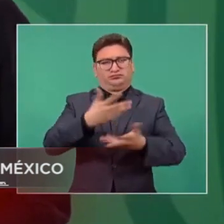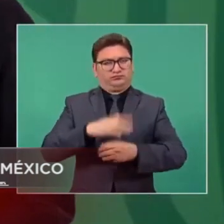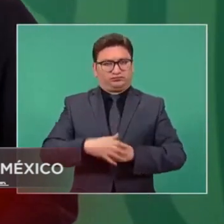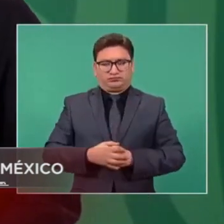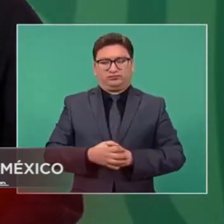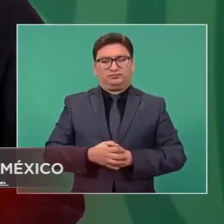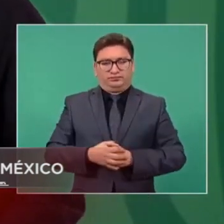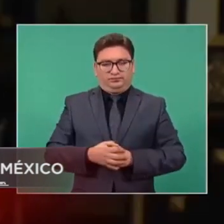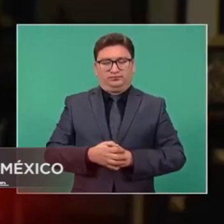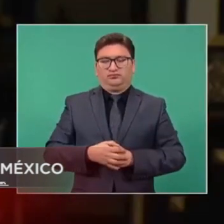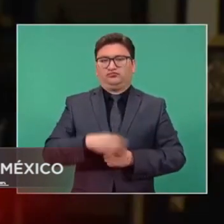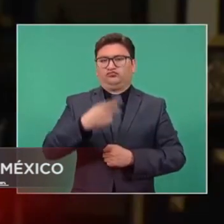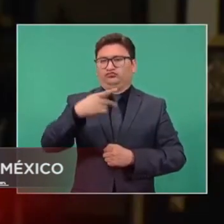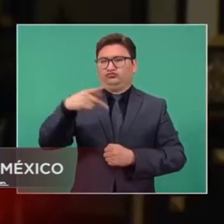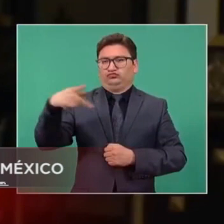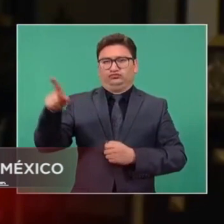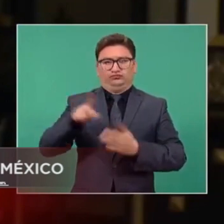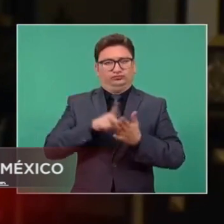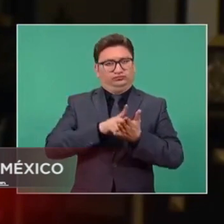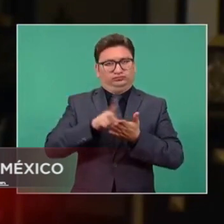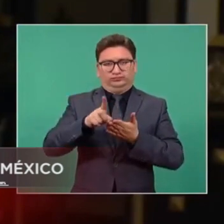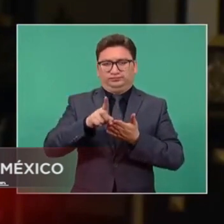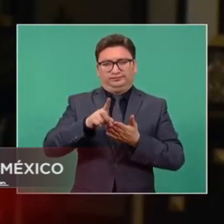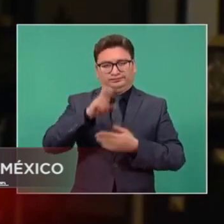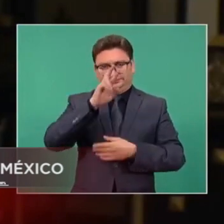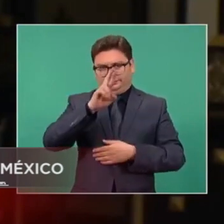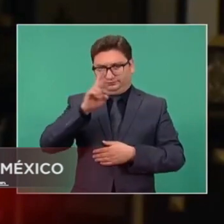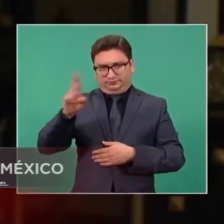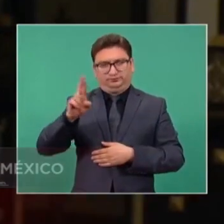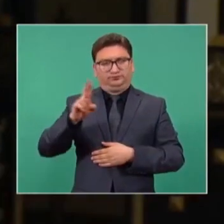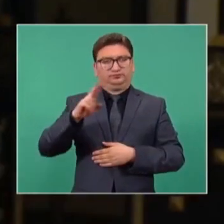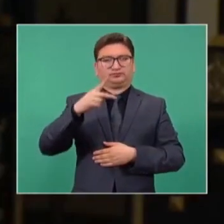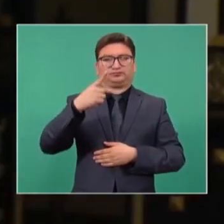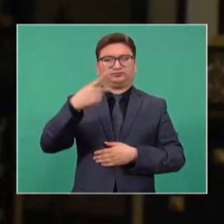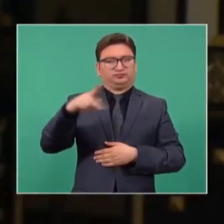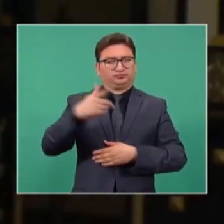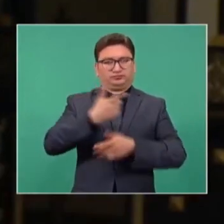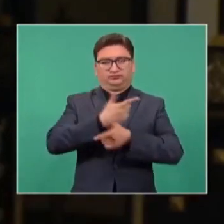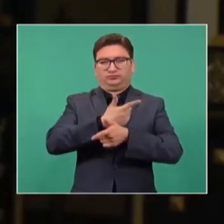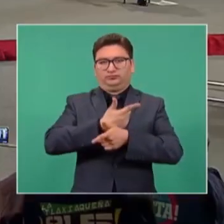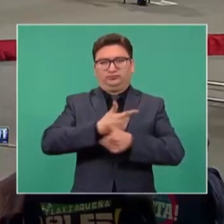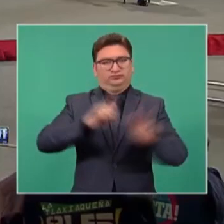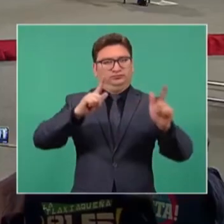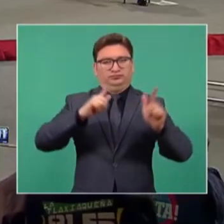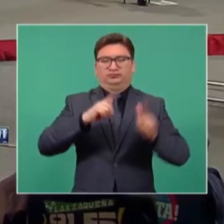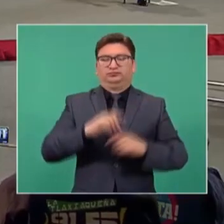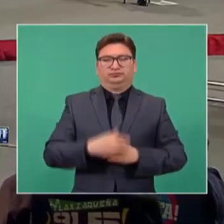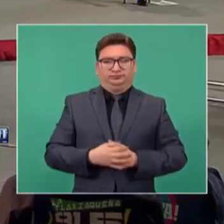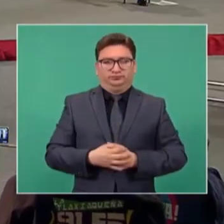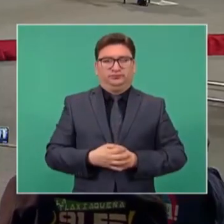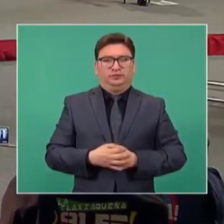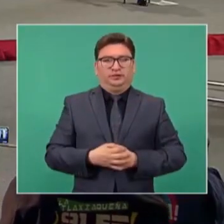el derecho que tienen ustedes a ejercer la libertad de